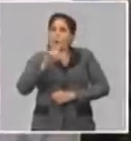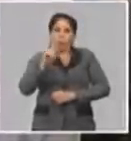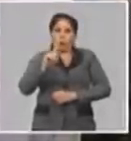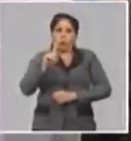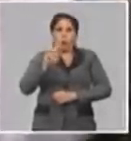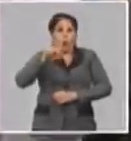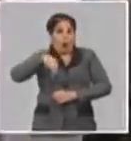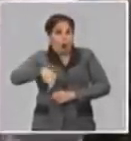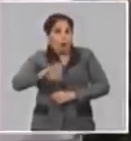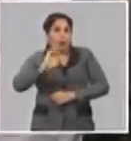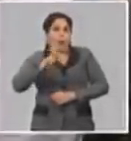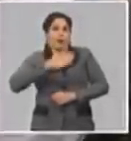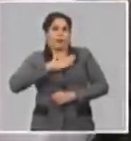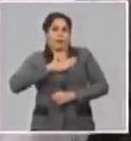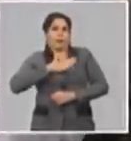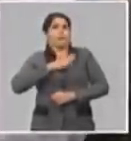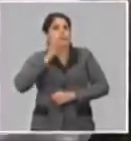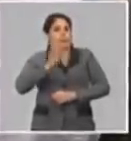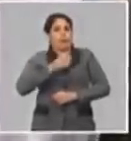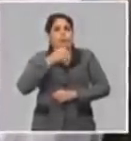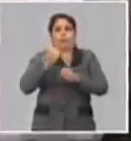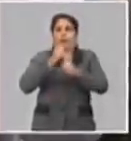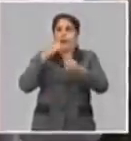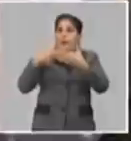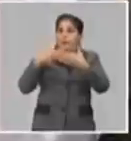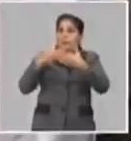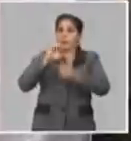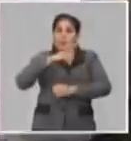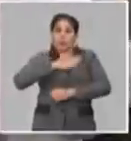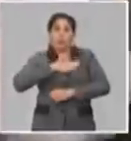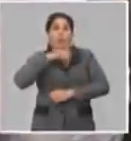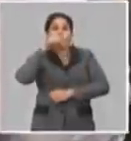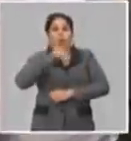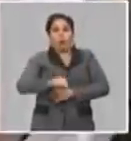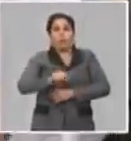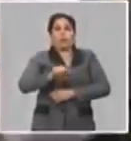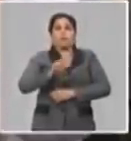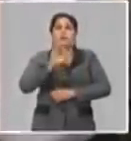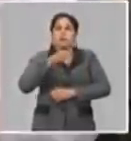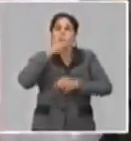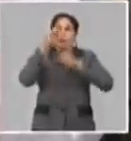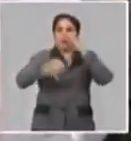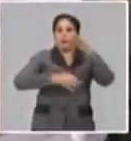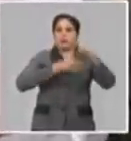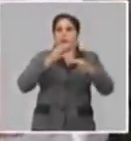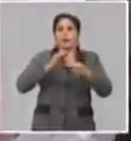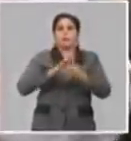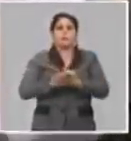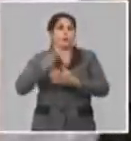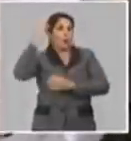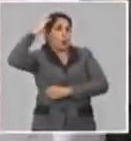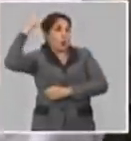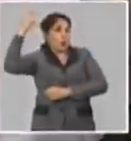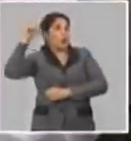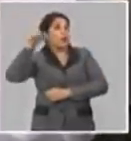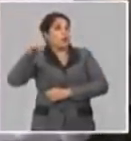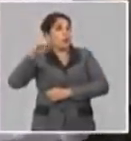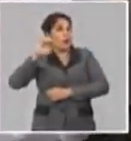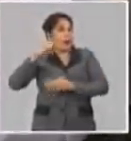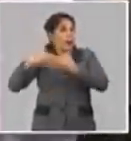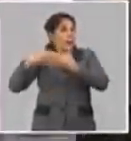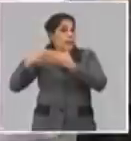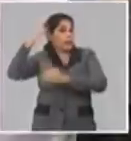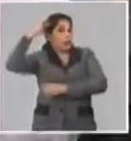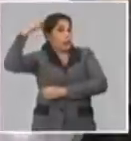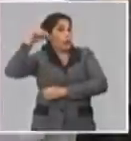sector. O sea, es un actor económico, repito, que va a estar presente tanto en el sector estatal, o sea, que habrá empresas